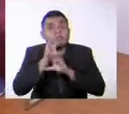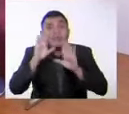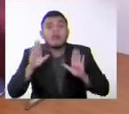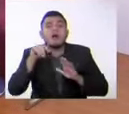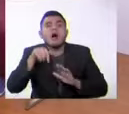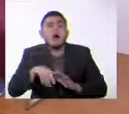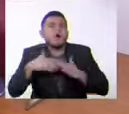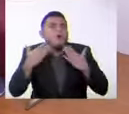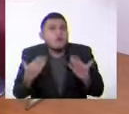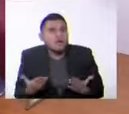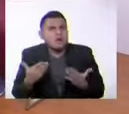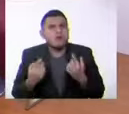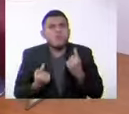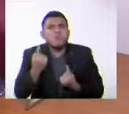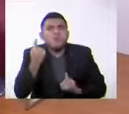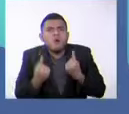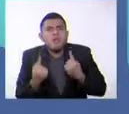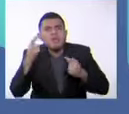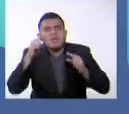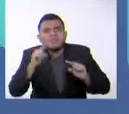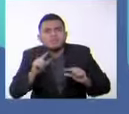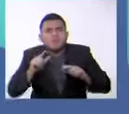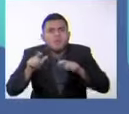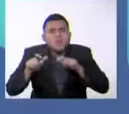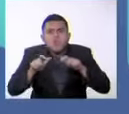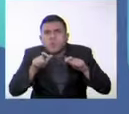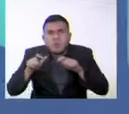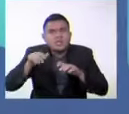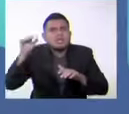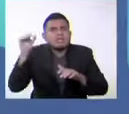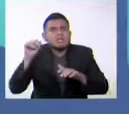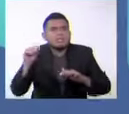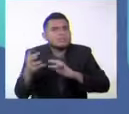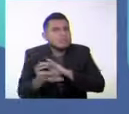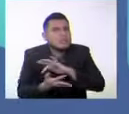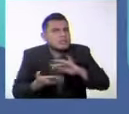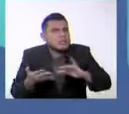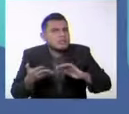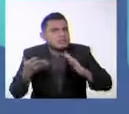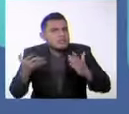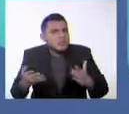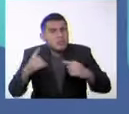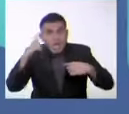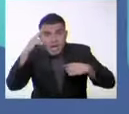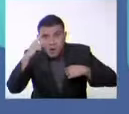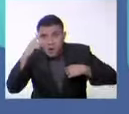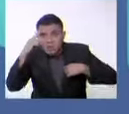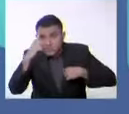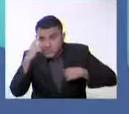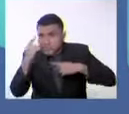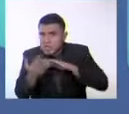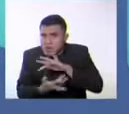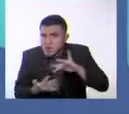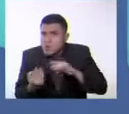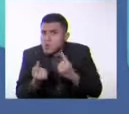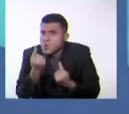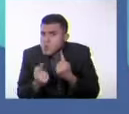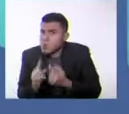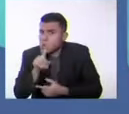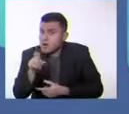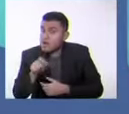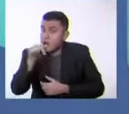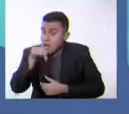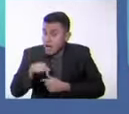bien, ¿cuál es la idea entonces de la educación ambiental? Una conciencia ambiental. Por eso los